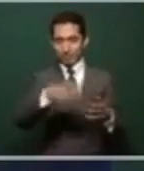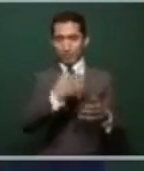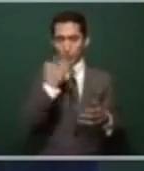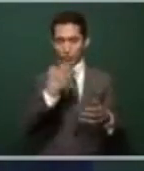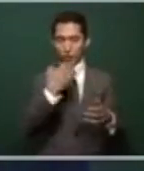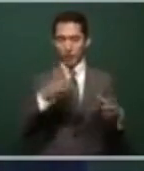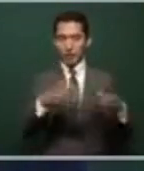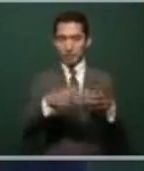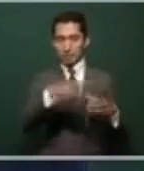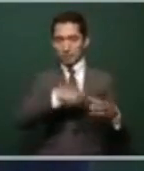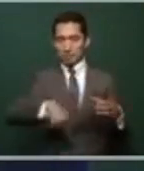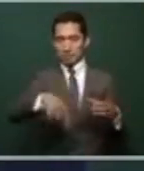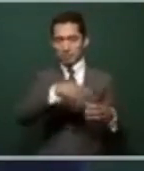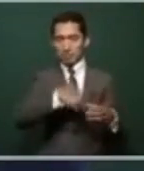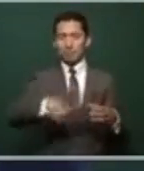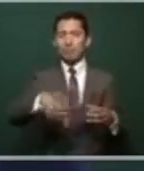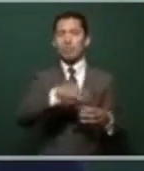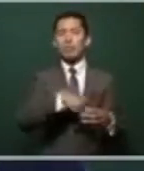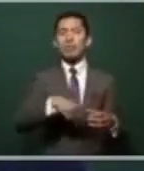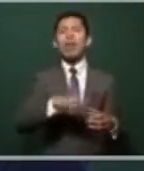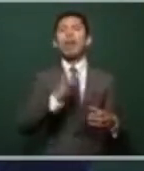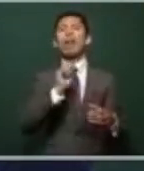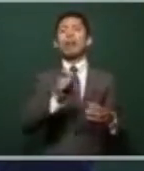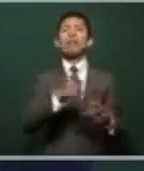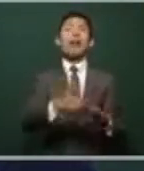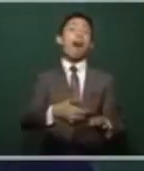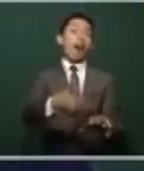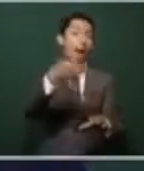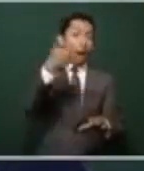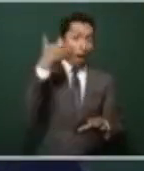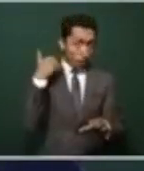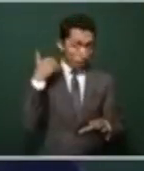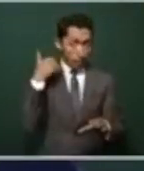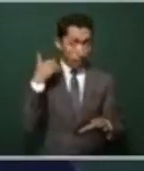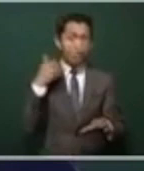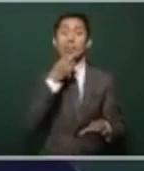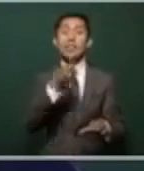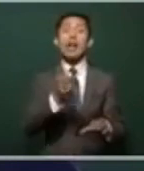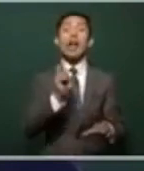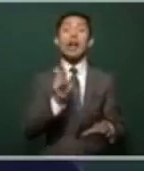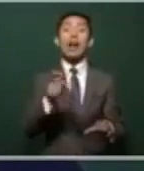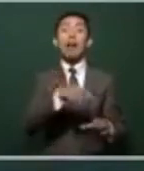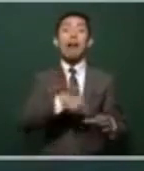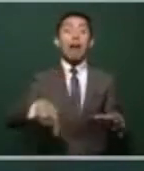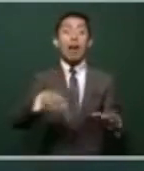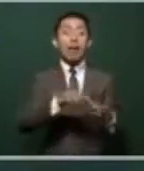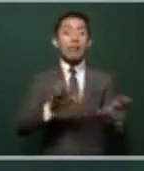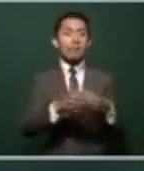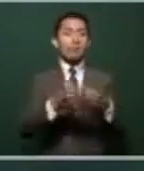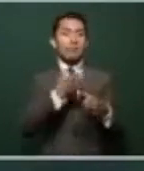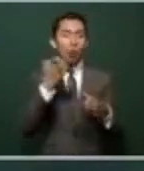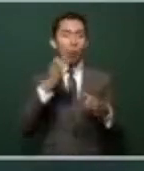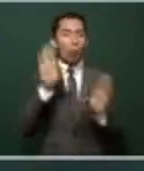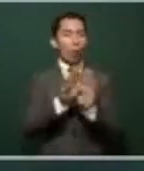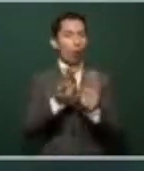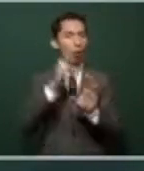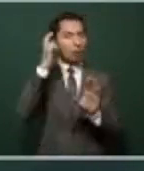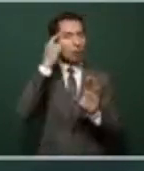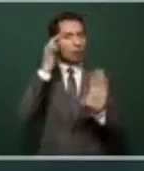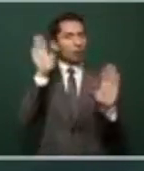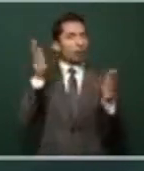tendencia era a la privatización y comenzó esto